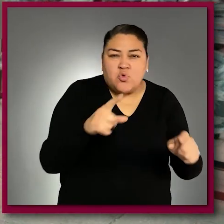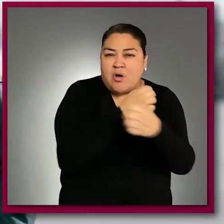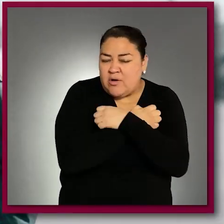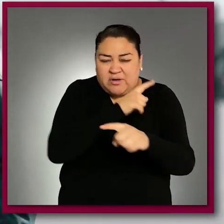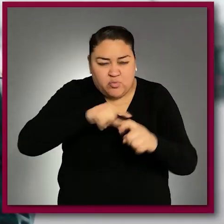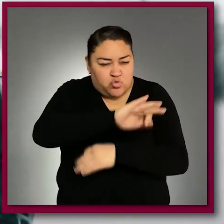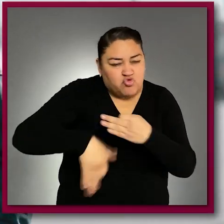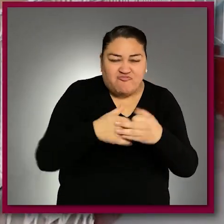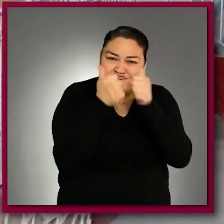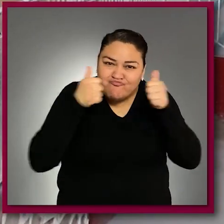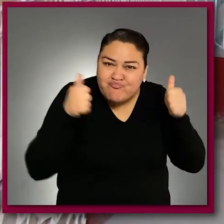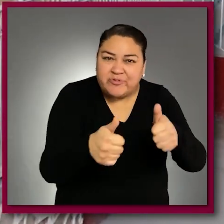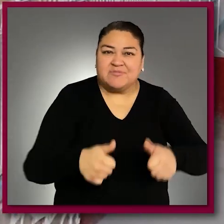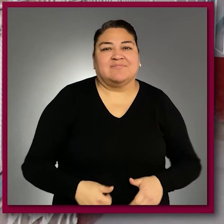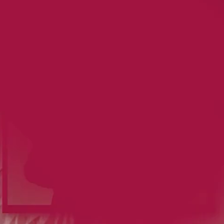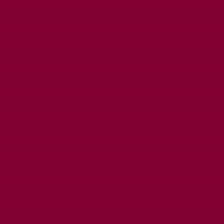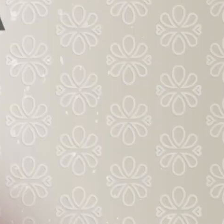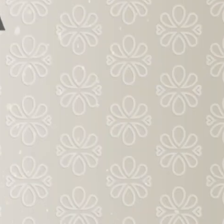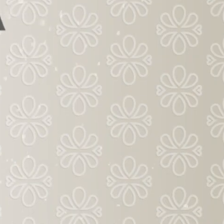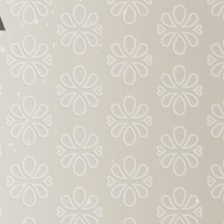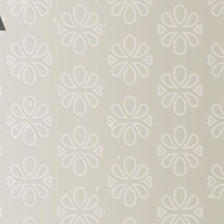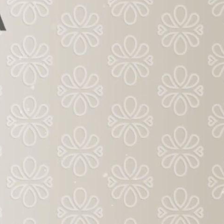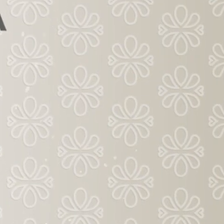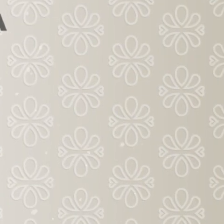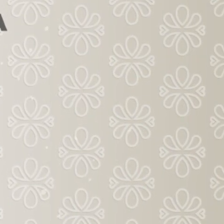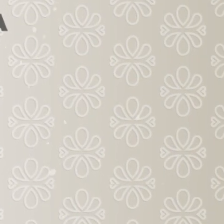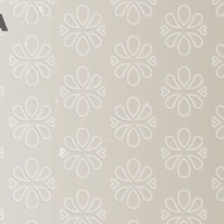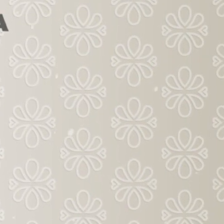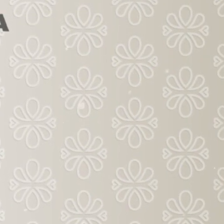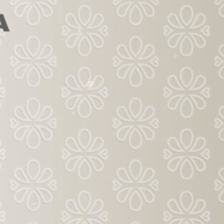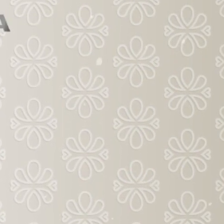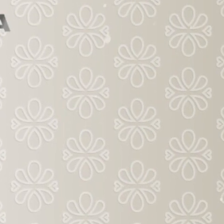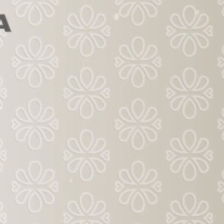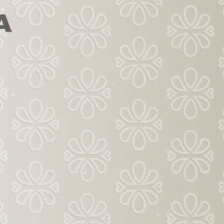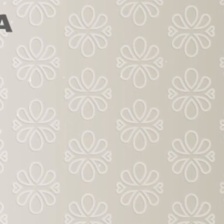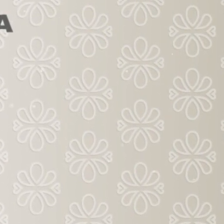necesidades del campo, seguridad y educación. Un gobierno de la gente que engrandece a Puebla.